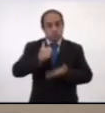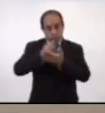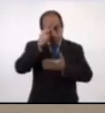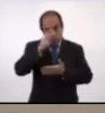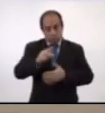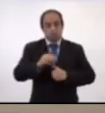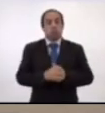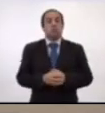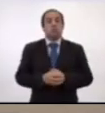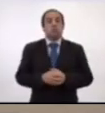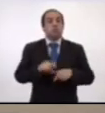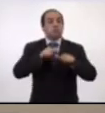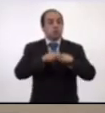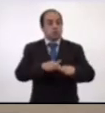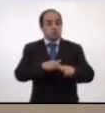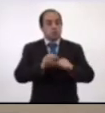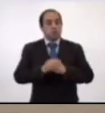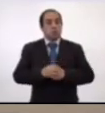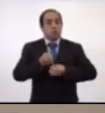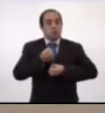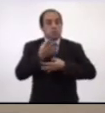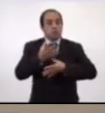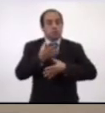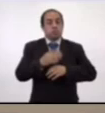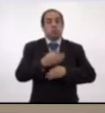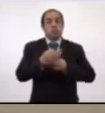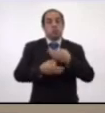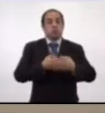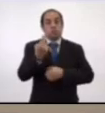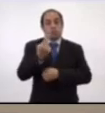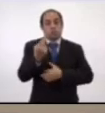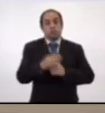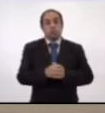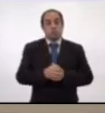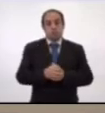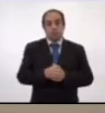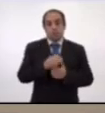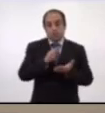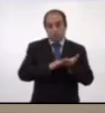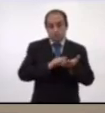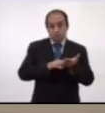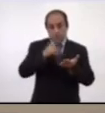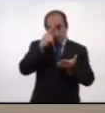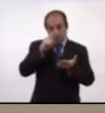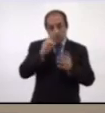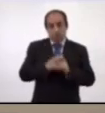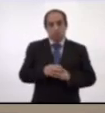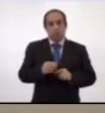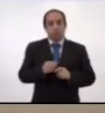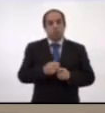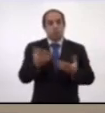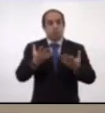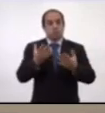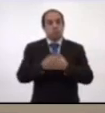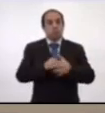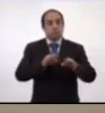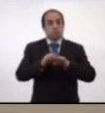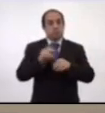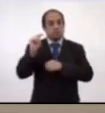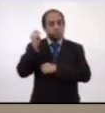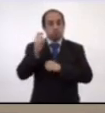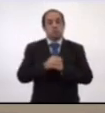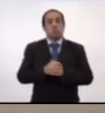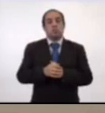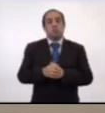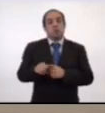de México seguiremos dando todas las facilidades necesarias y requeridas para la realización de los trabajos técnicos para